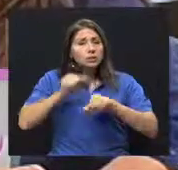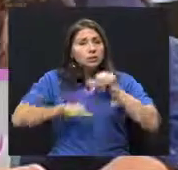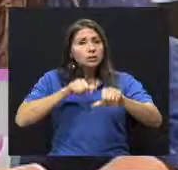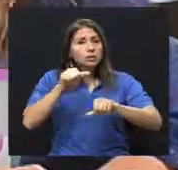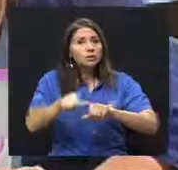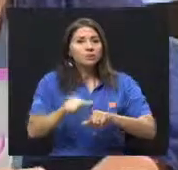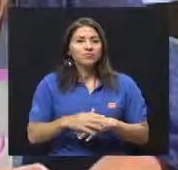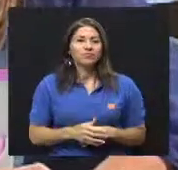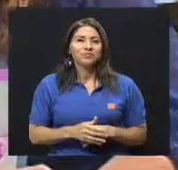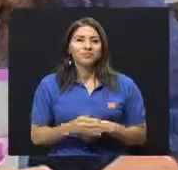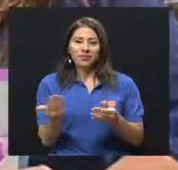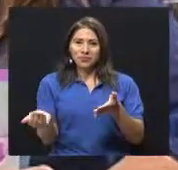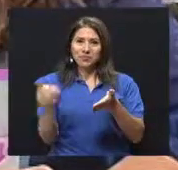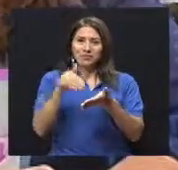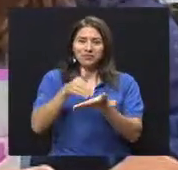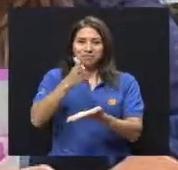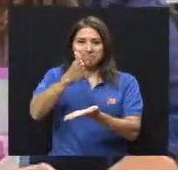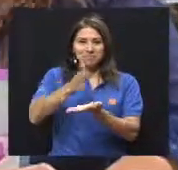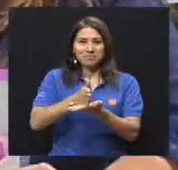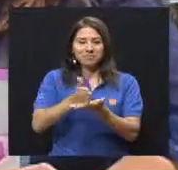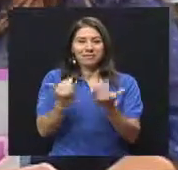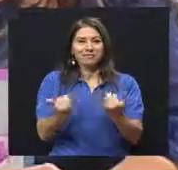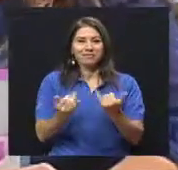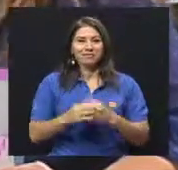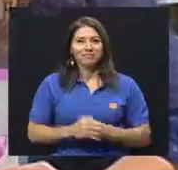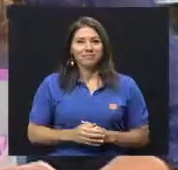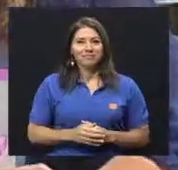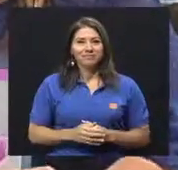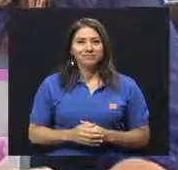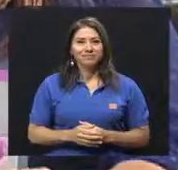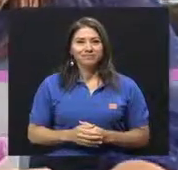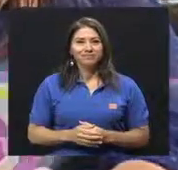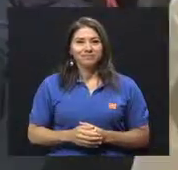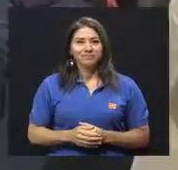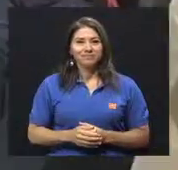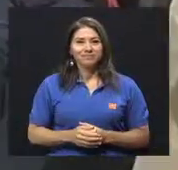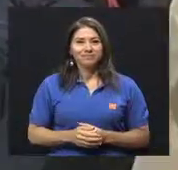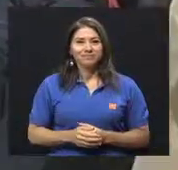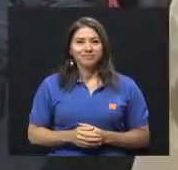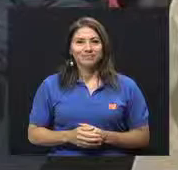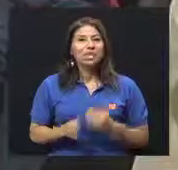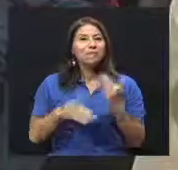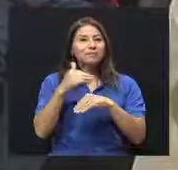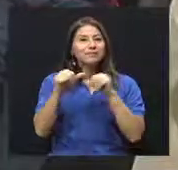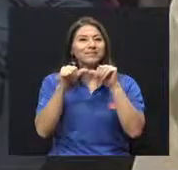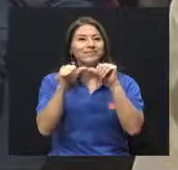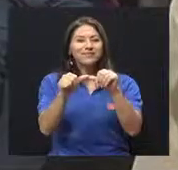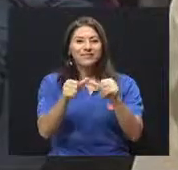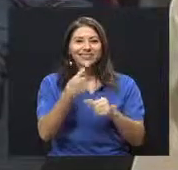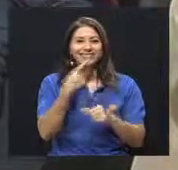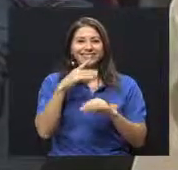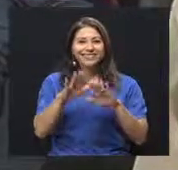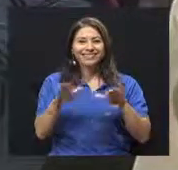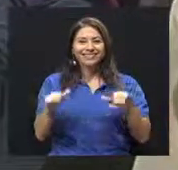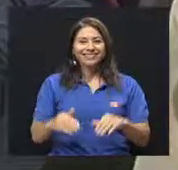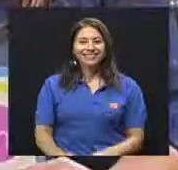empunchados. Vamos a hacer una pausa entonces en esta conversación. Ya